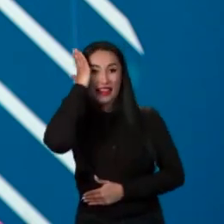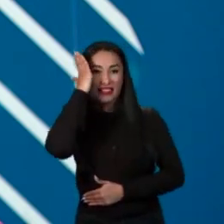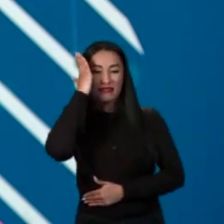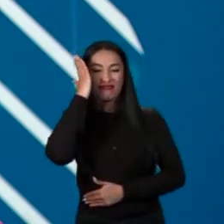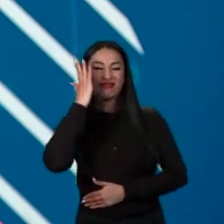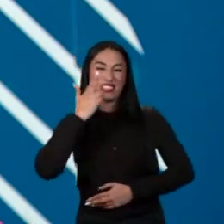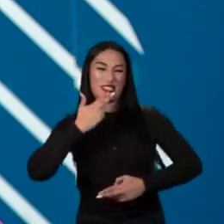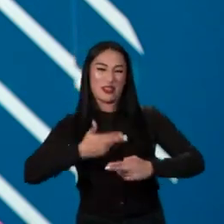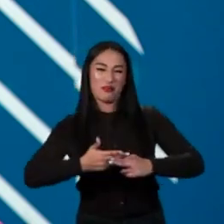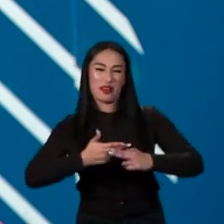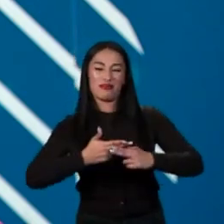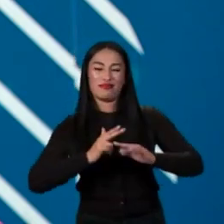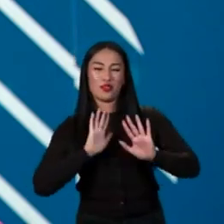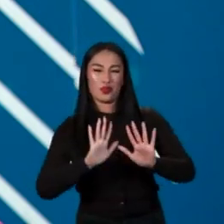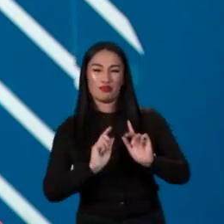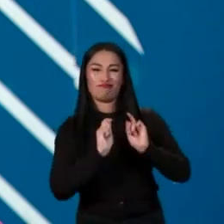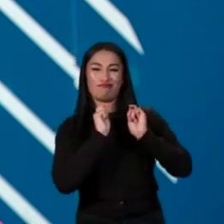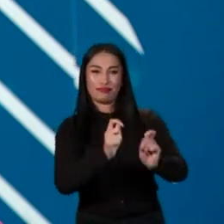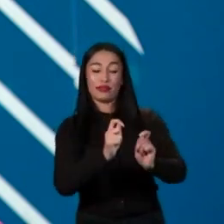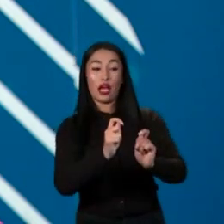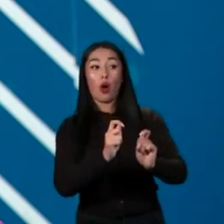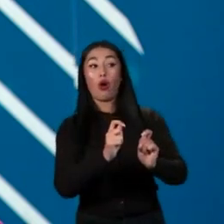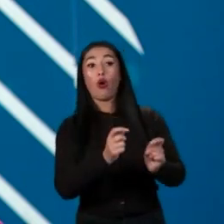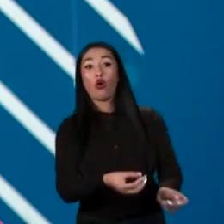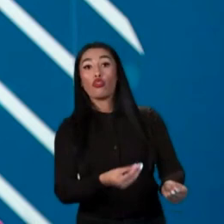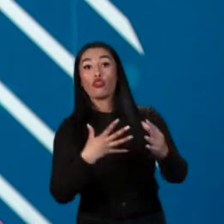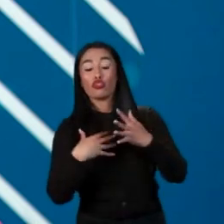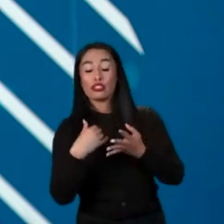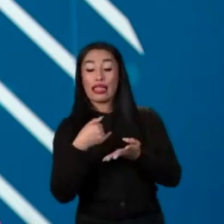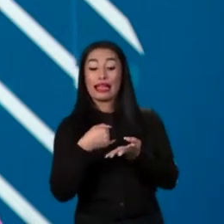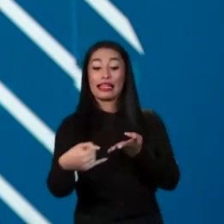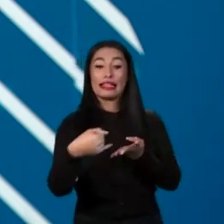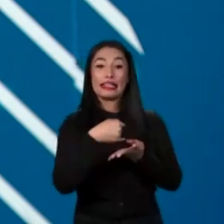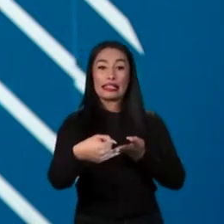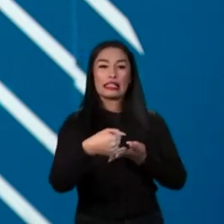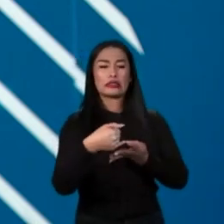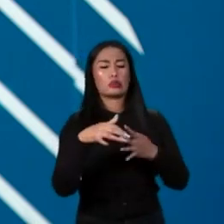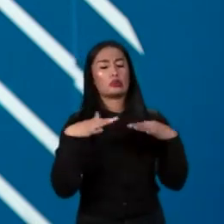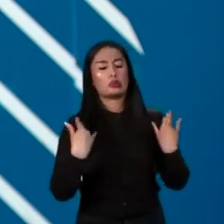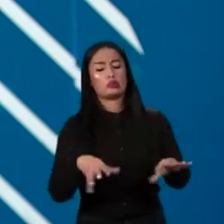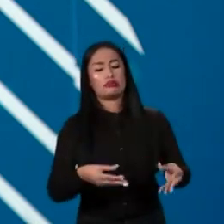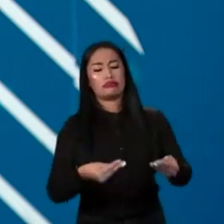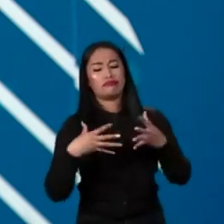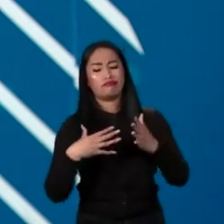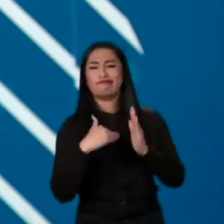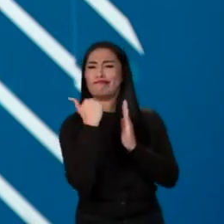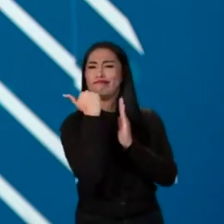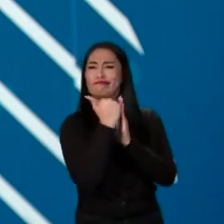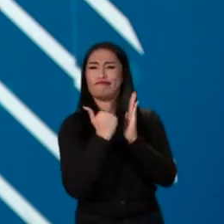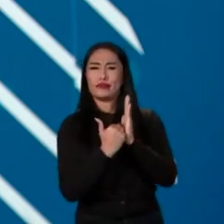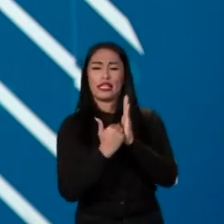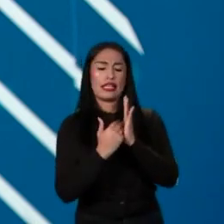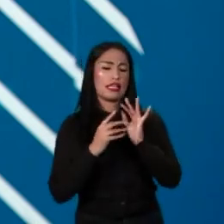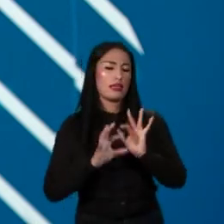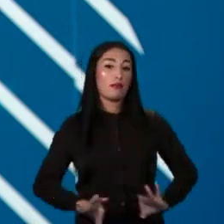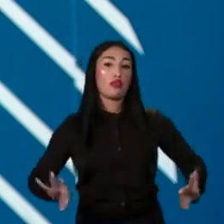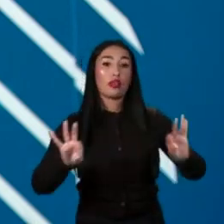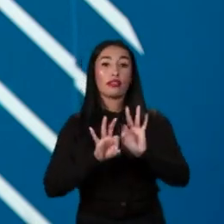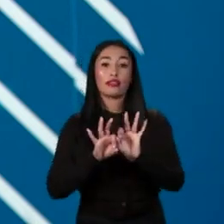afinó también unas líneas de acción bien importantes relacionadas con los